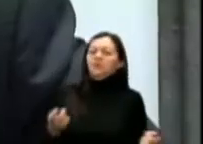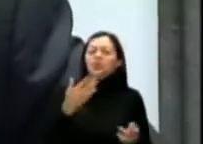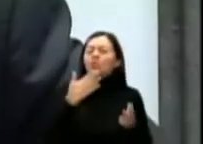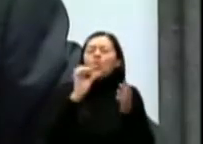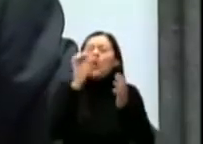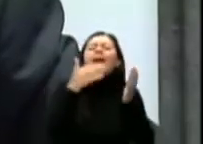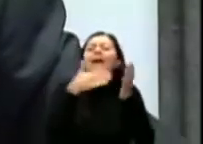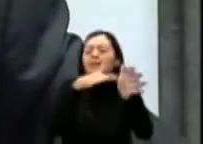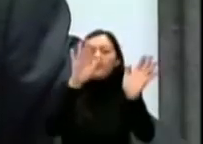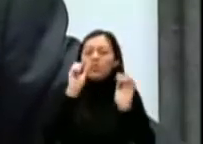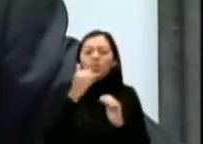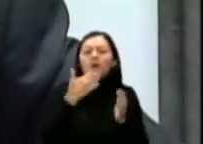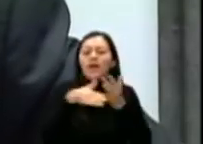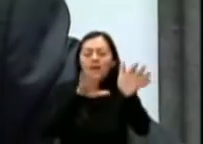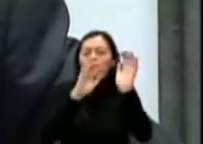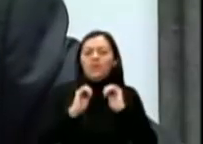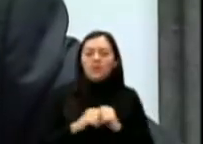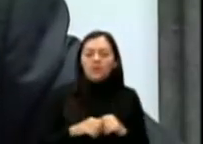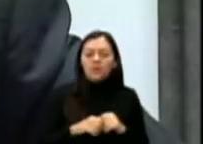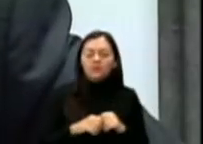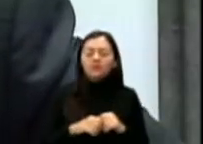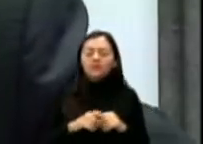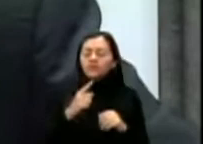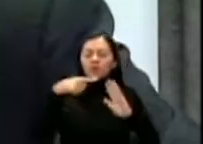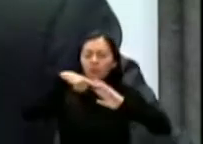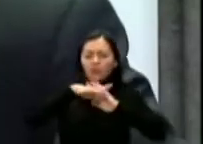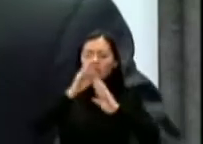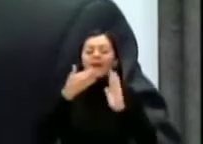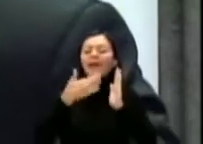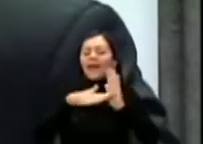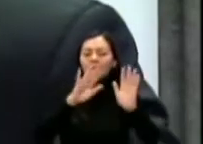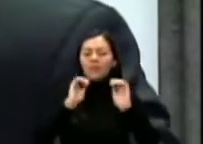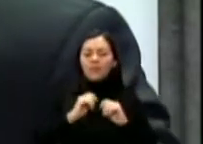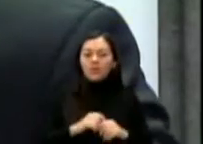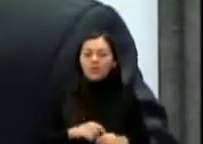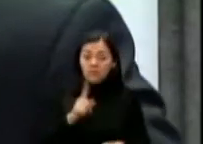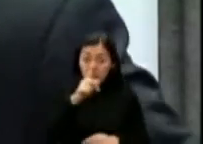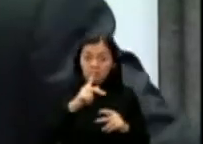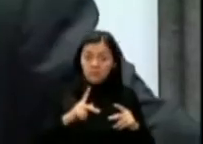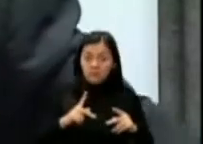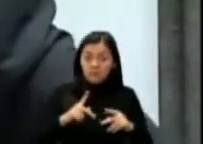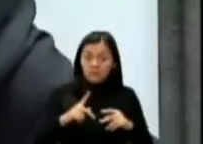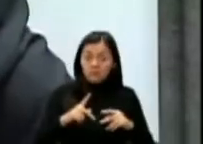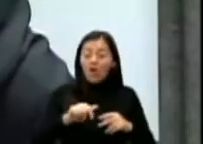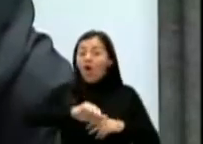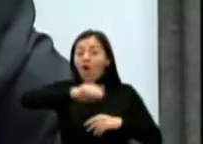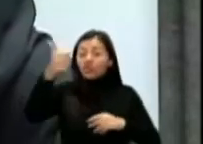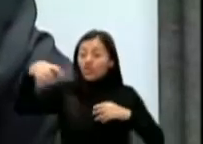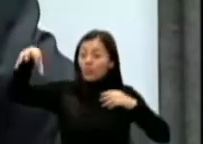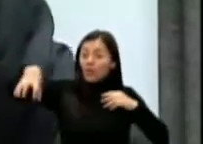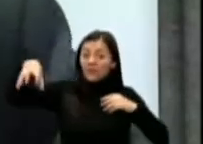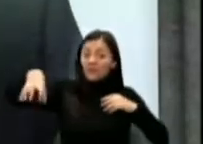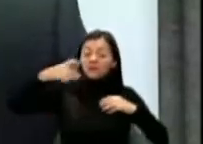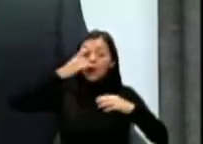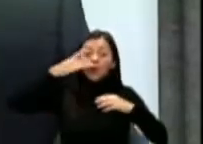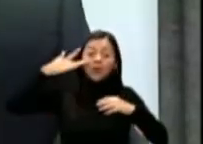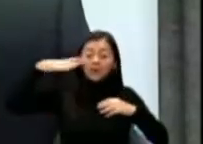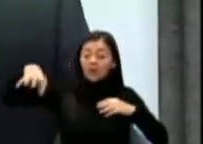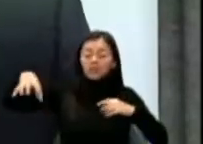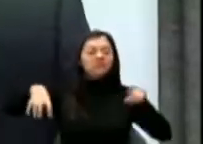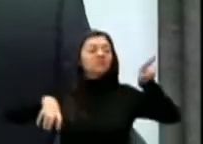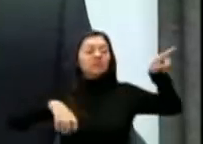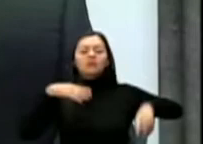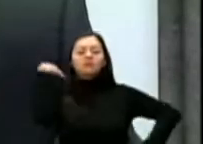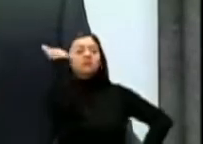ejemplo nada más no entrar en detalle es muy cómodo pues traer en la provincia del sur no y diga este pero también de